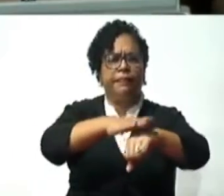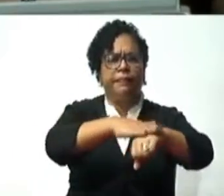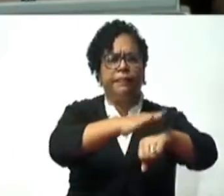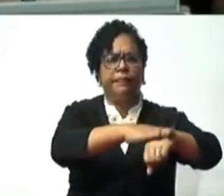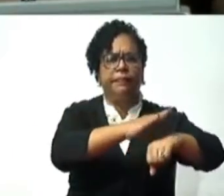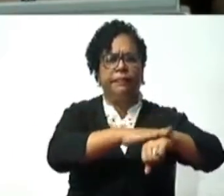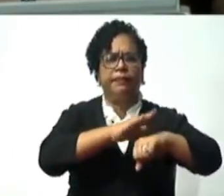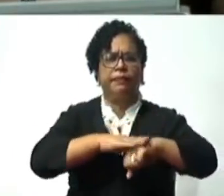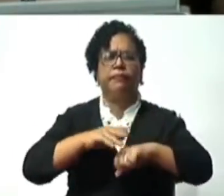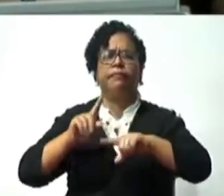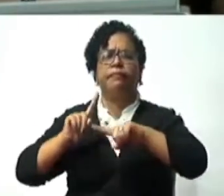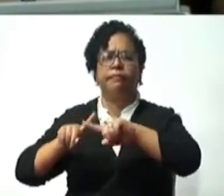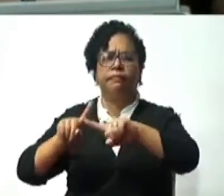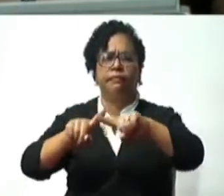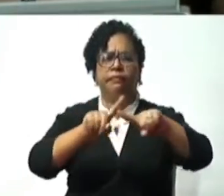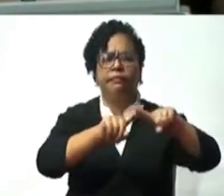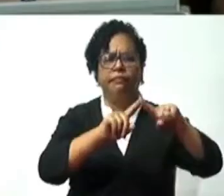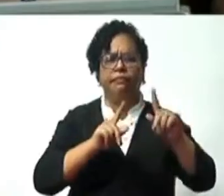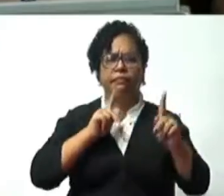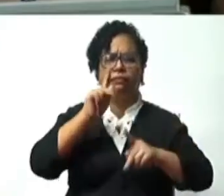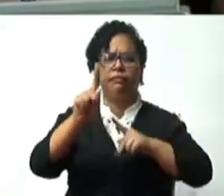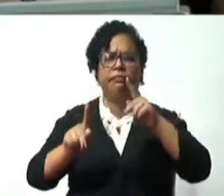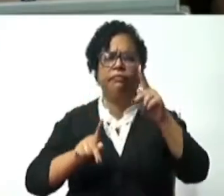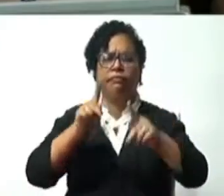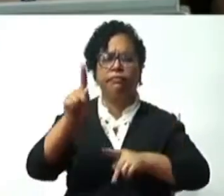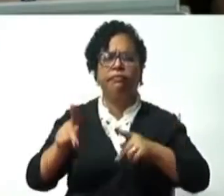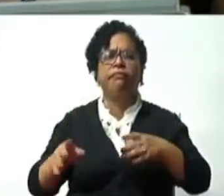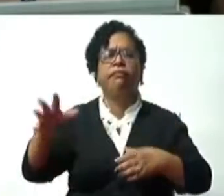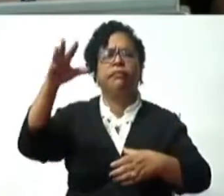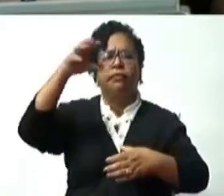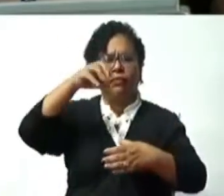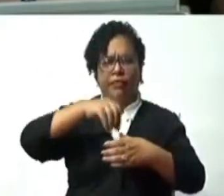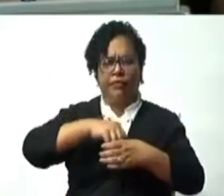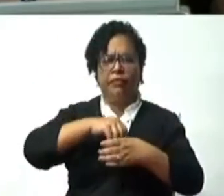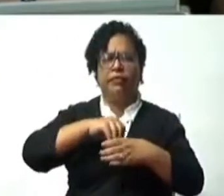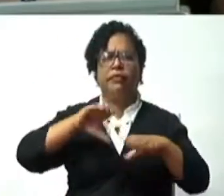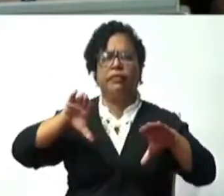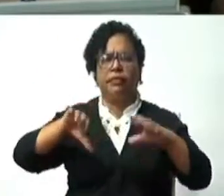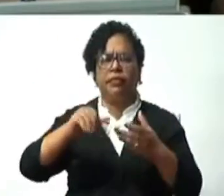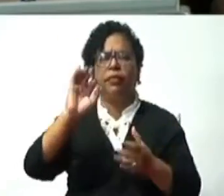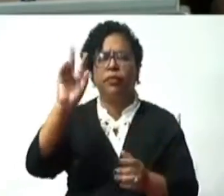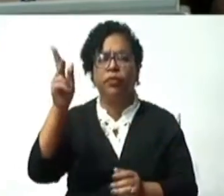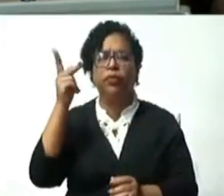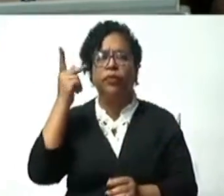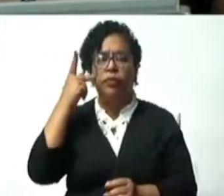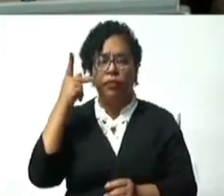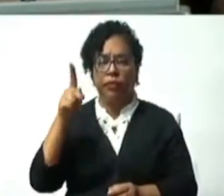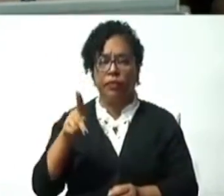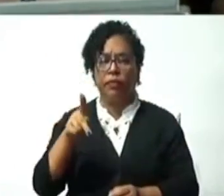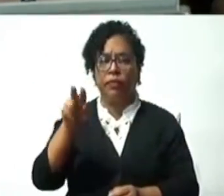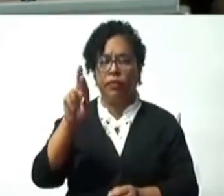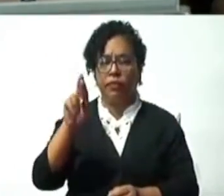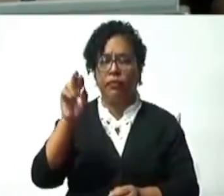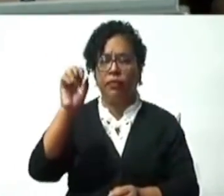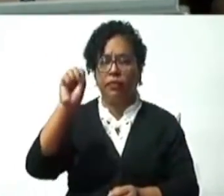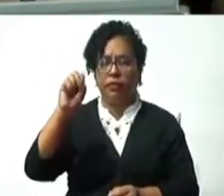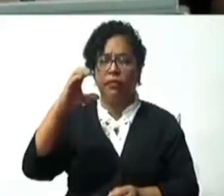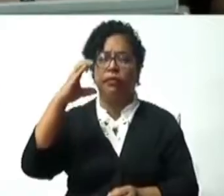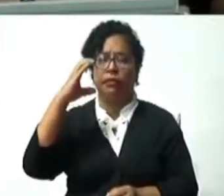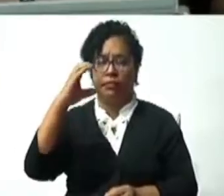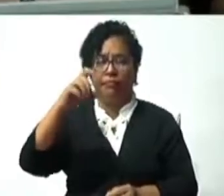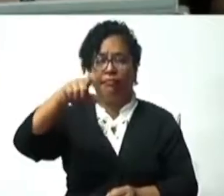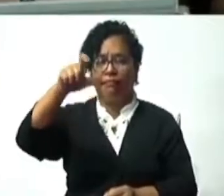Partido Reformista Social Cristiano a estar atento a los movimientos que a partir de